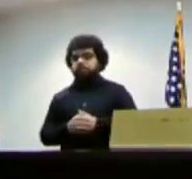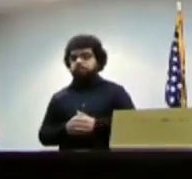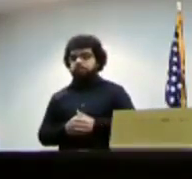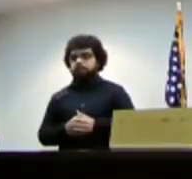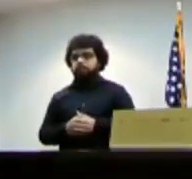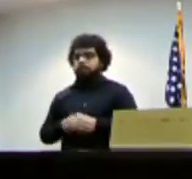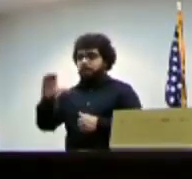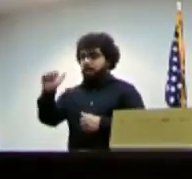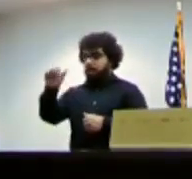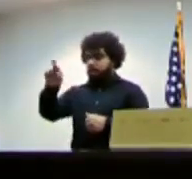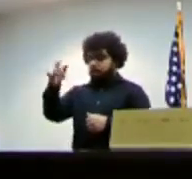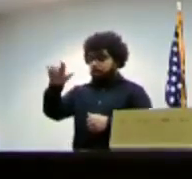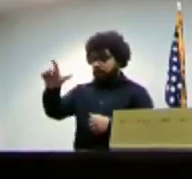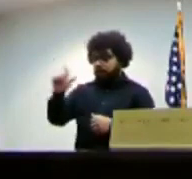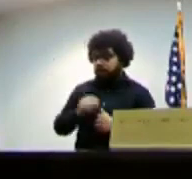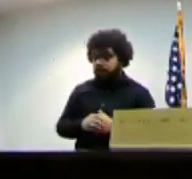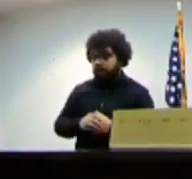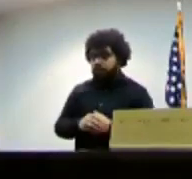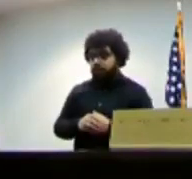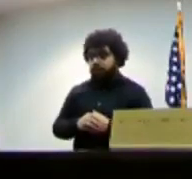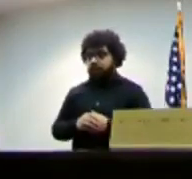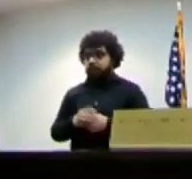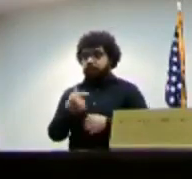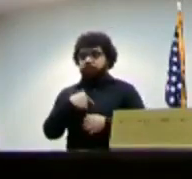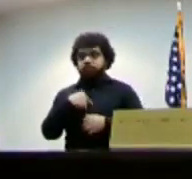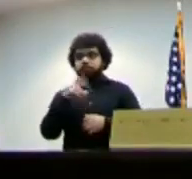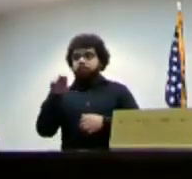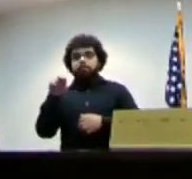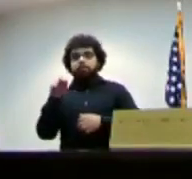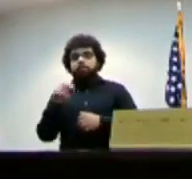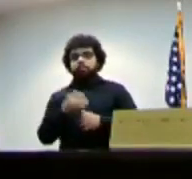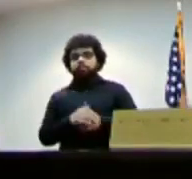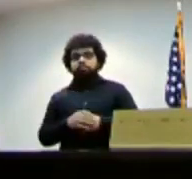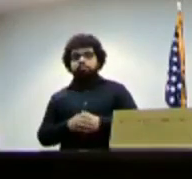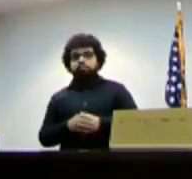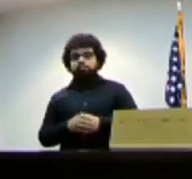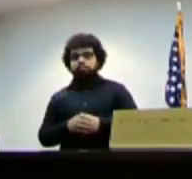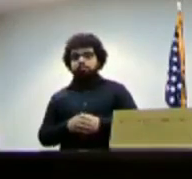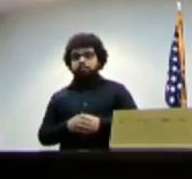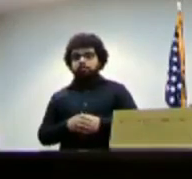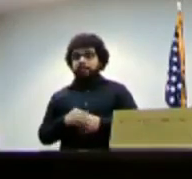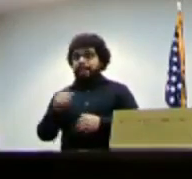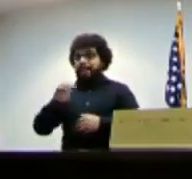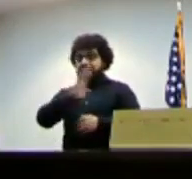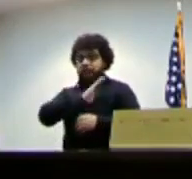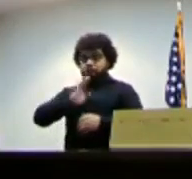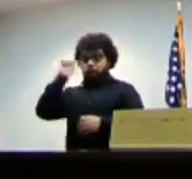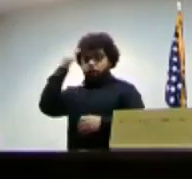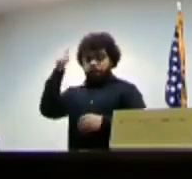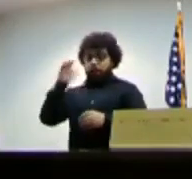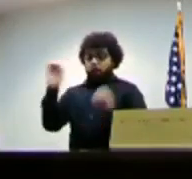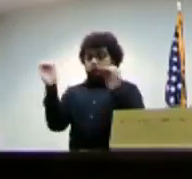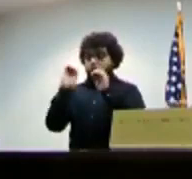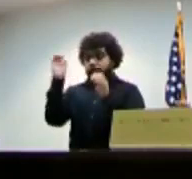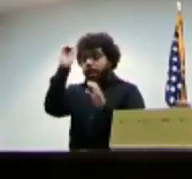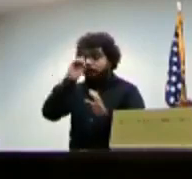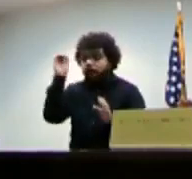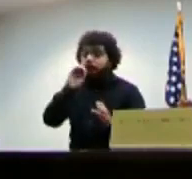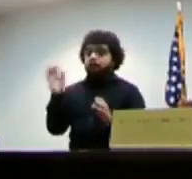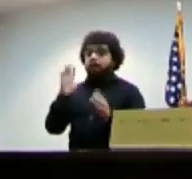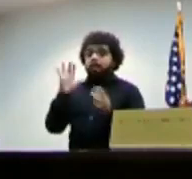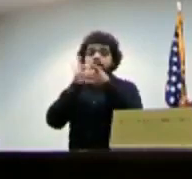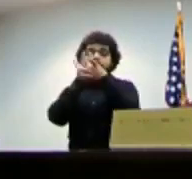Ingeniero Craig. Yo no. No opina. La Junta de Gobierno no opina nada ante el negociado de energía, de lo que haga